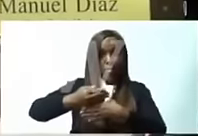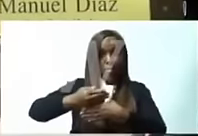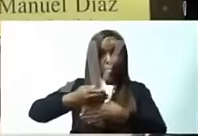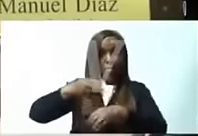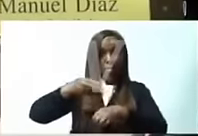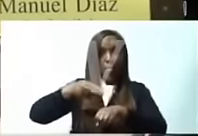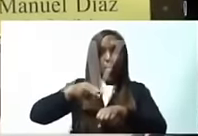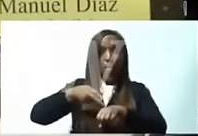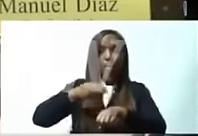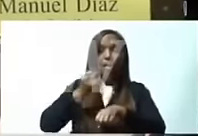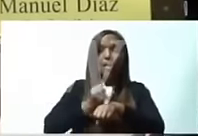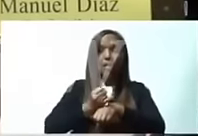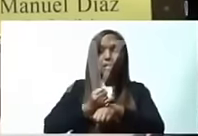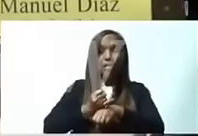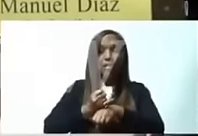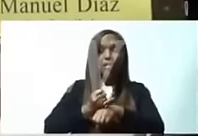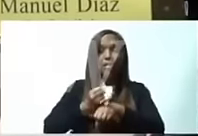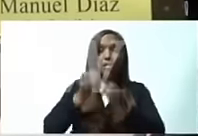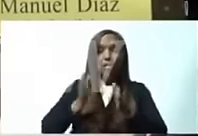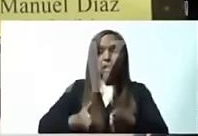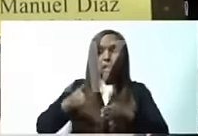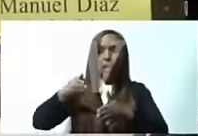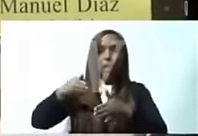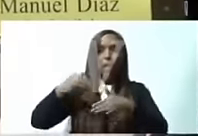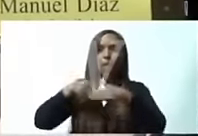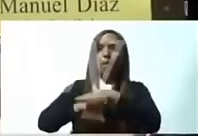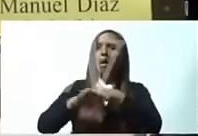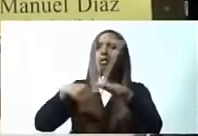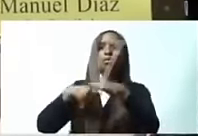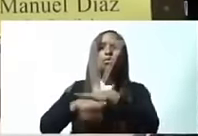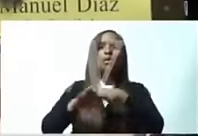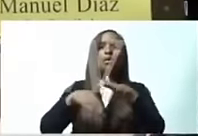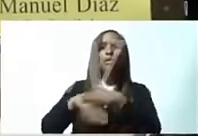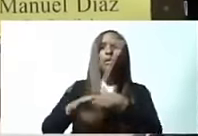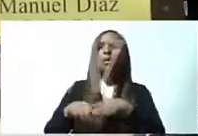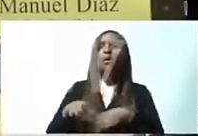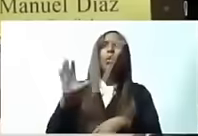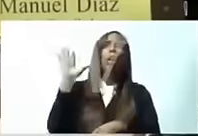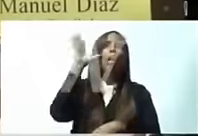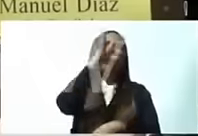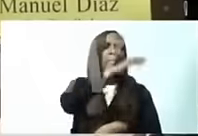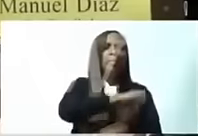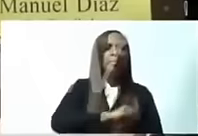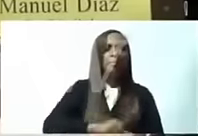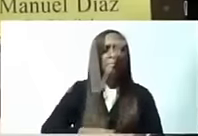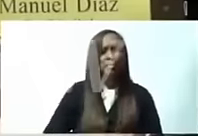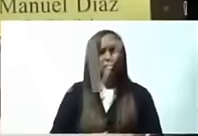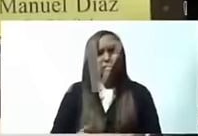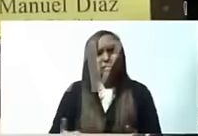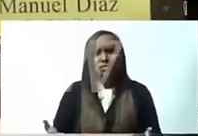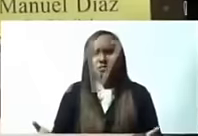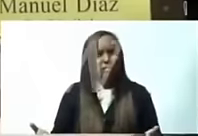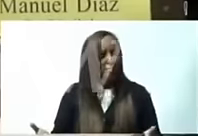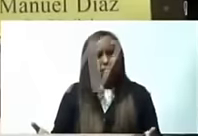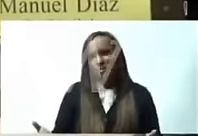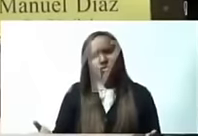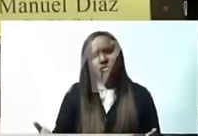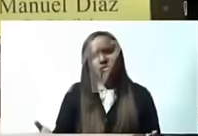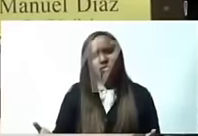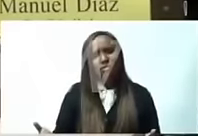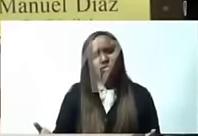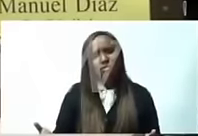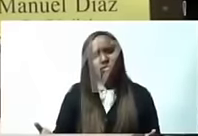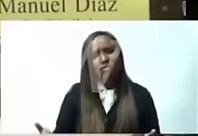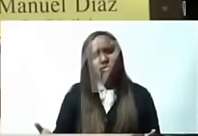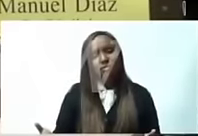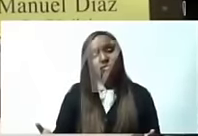realmente la problemática que tenemos nosotros adentro, haciéndolo de la vista gorda sobre el problema de Haití.